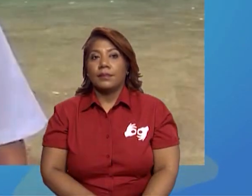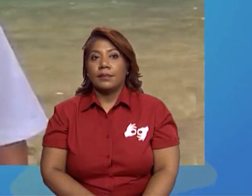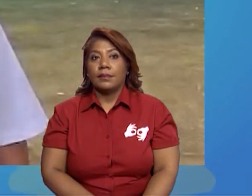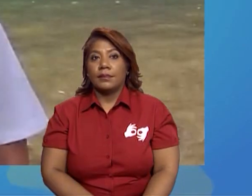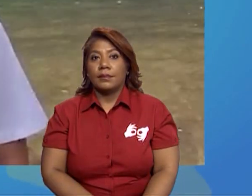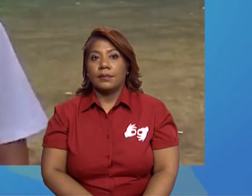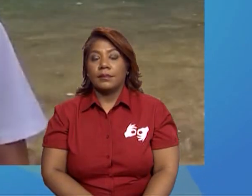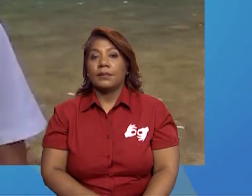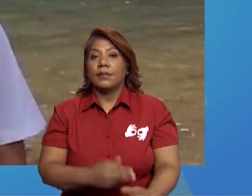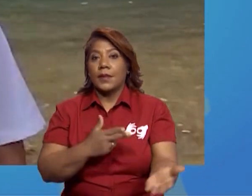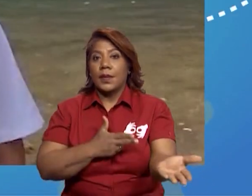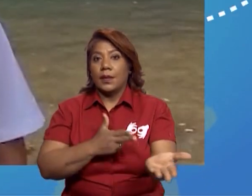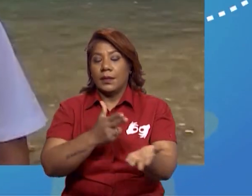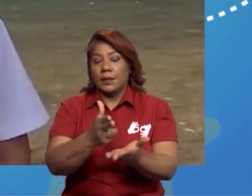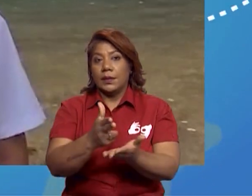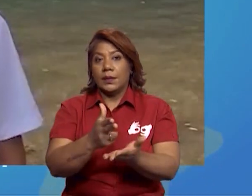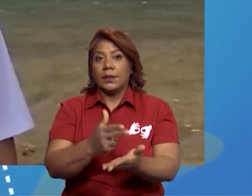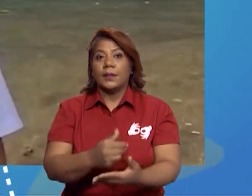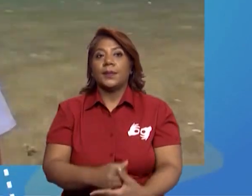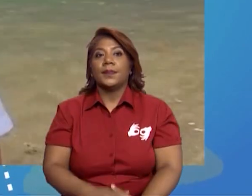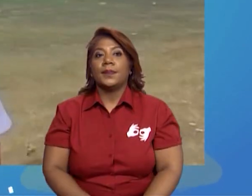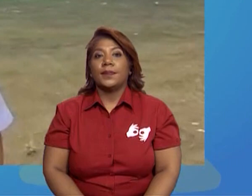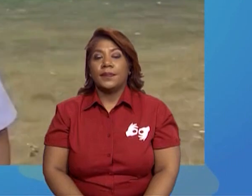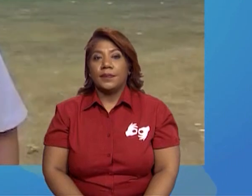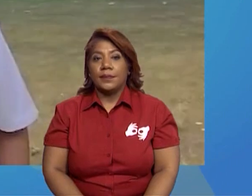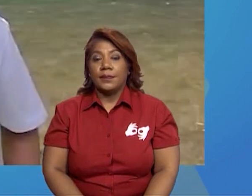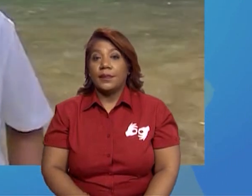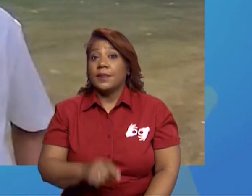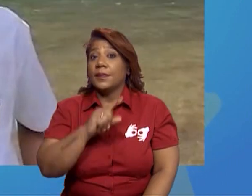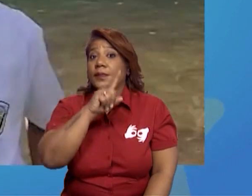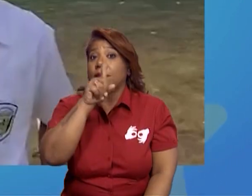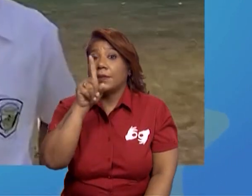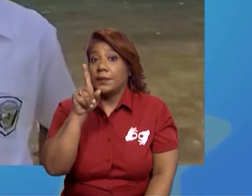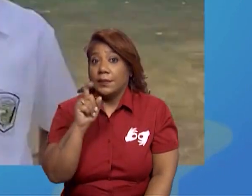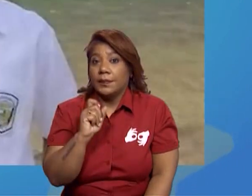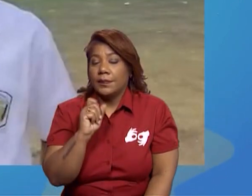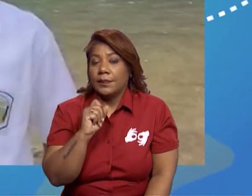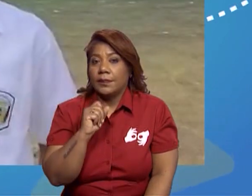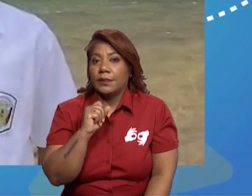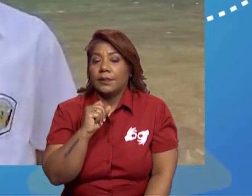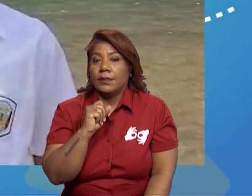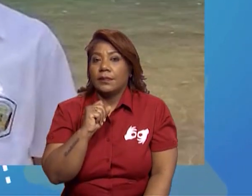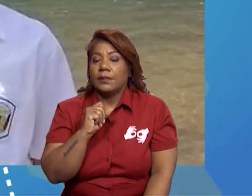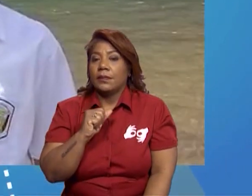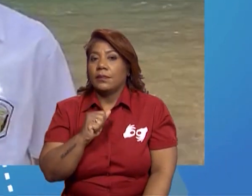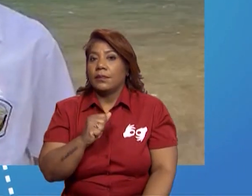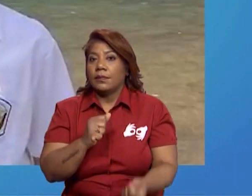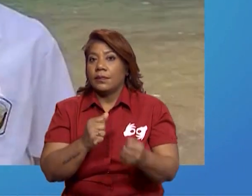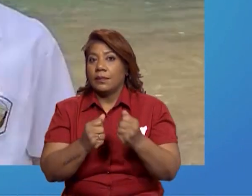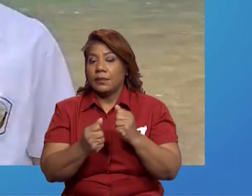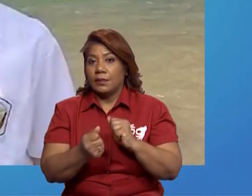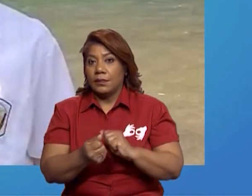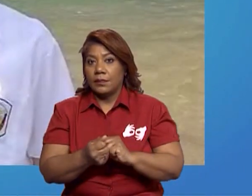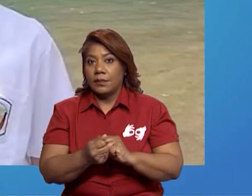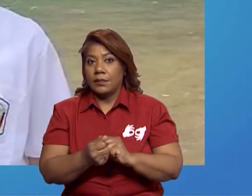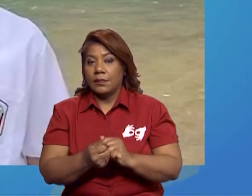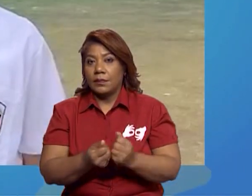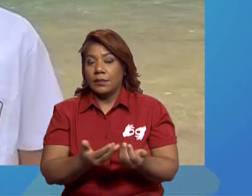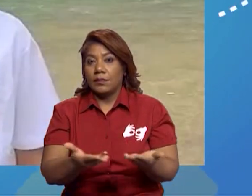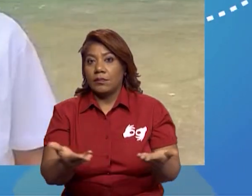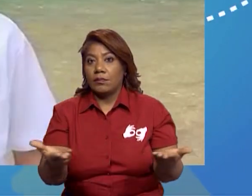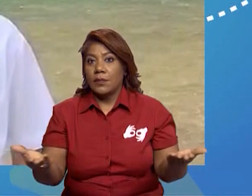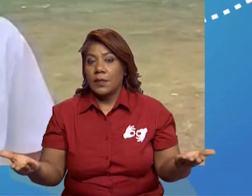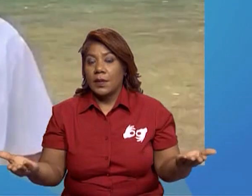en la provincia de Chiriquí. La pregunta es, ¿cambia la masa del agua cuando cambia de